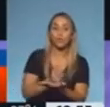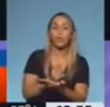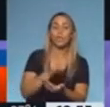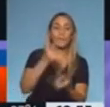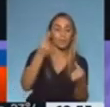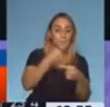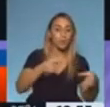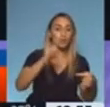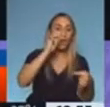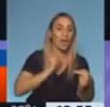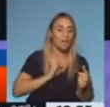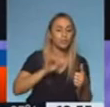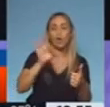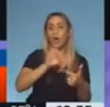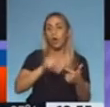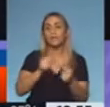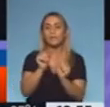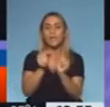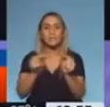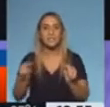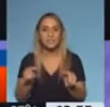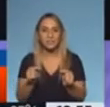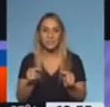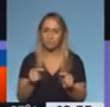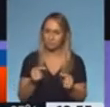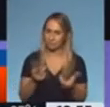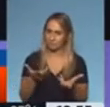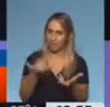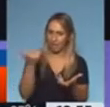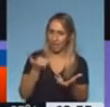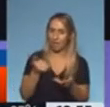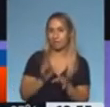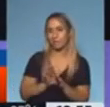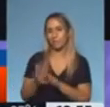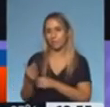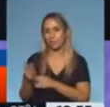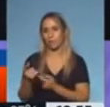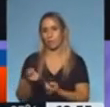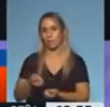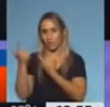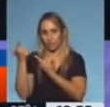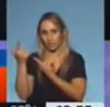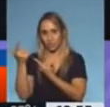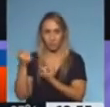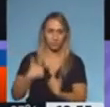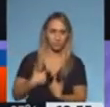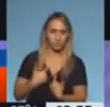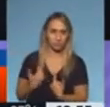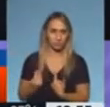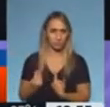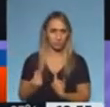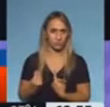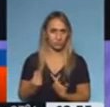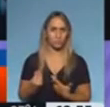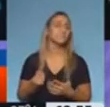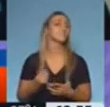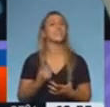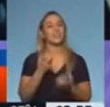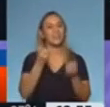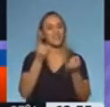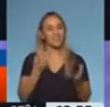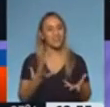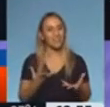que la pregunta que decanta de aquí es, ¿hay circuitos informales de exportación? ¿Cómo estás, Pedro? Bien, felicito, un